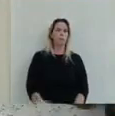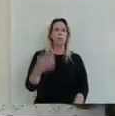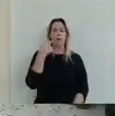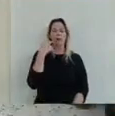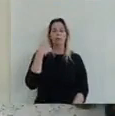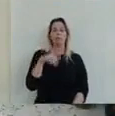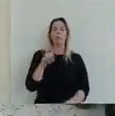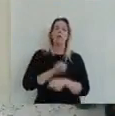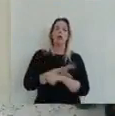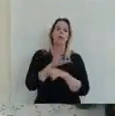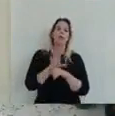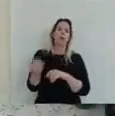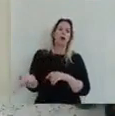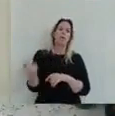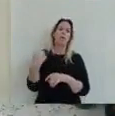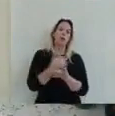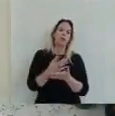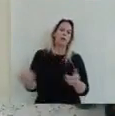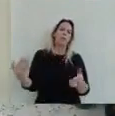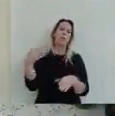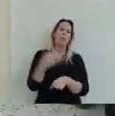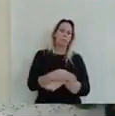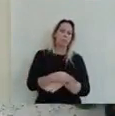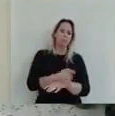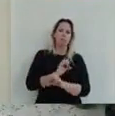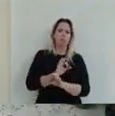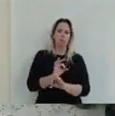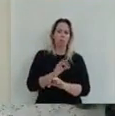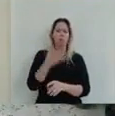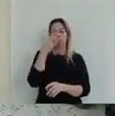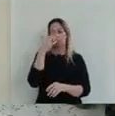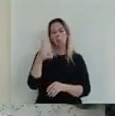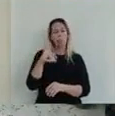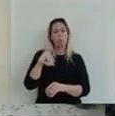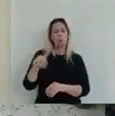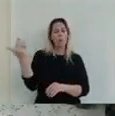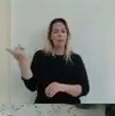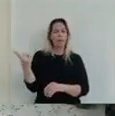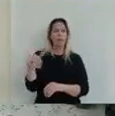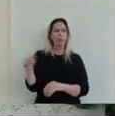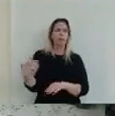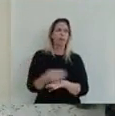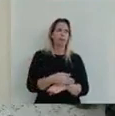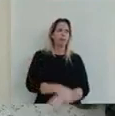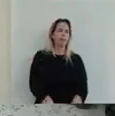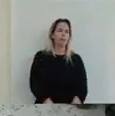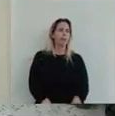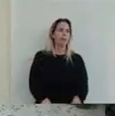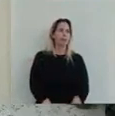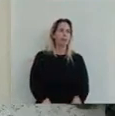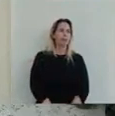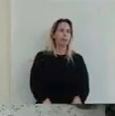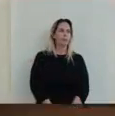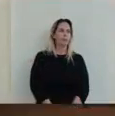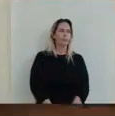exactas y correctas. Nadie discute eso. Y nosotros estamos acompañando desde el punto de vista de salud.